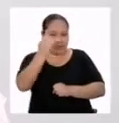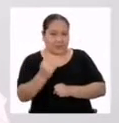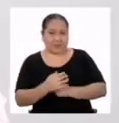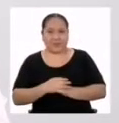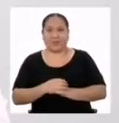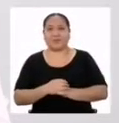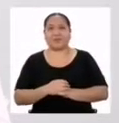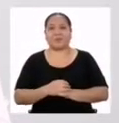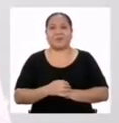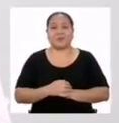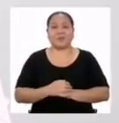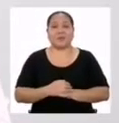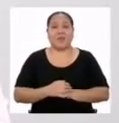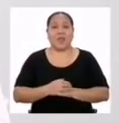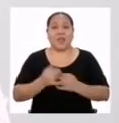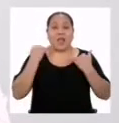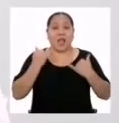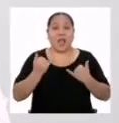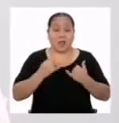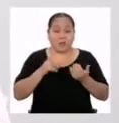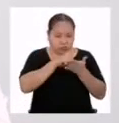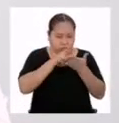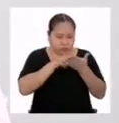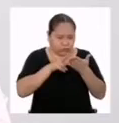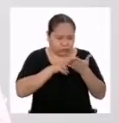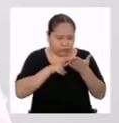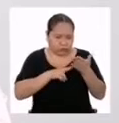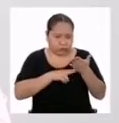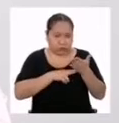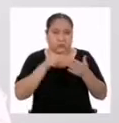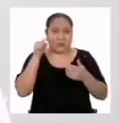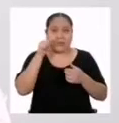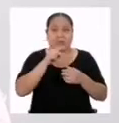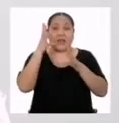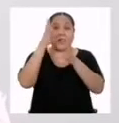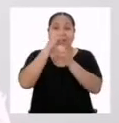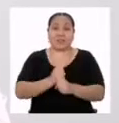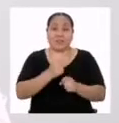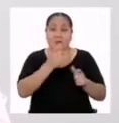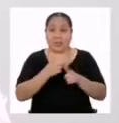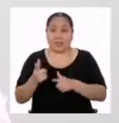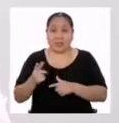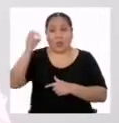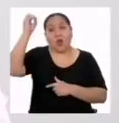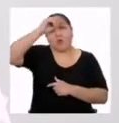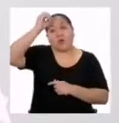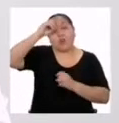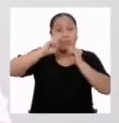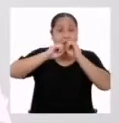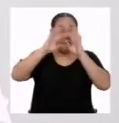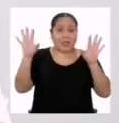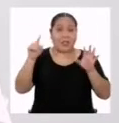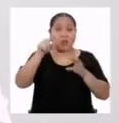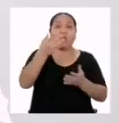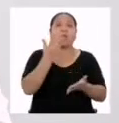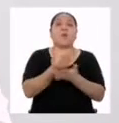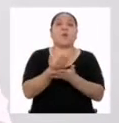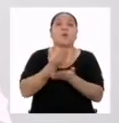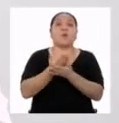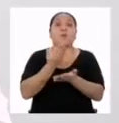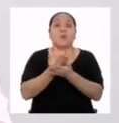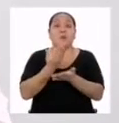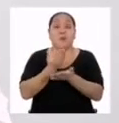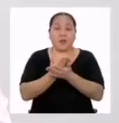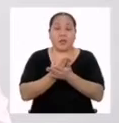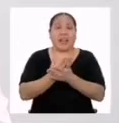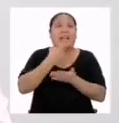hecho. Ahora, con el texto bien leído, su resumen listo y sus opiniones claras, pueden sustentar su interpretación